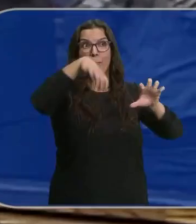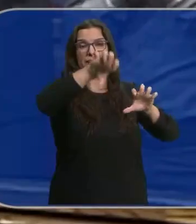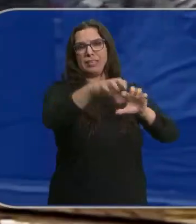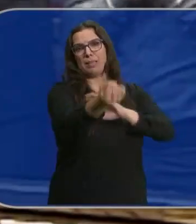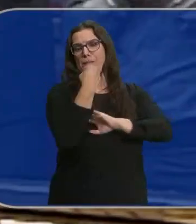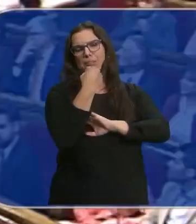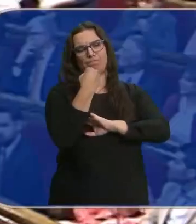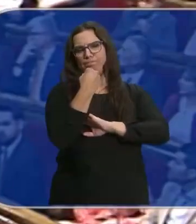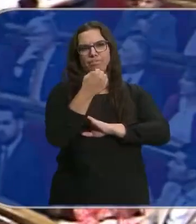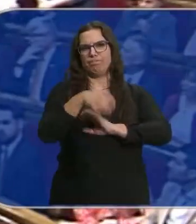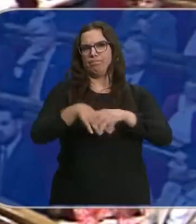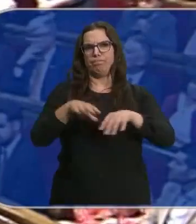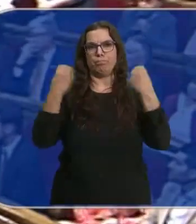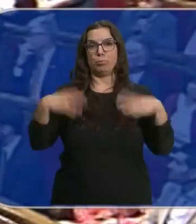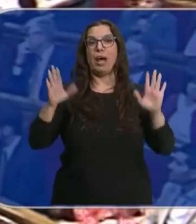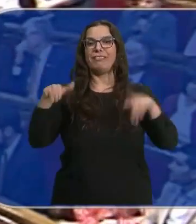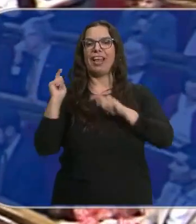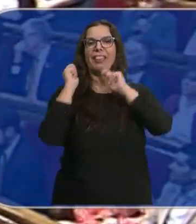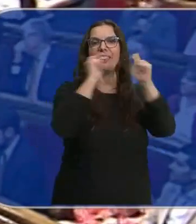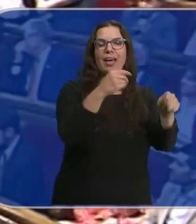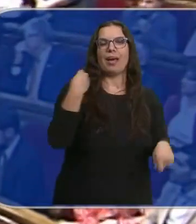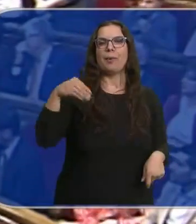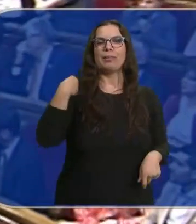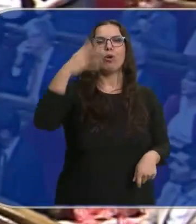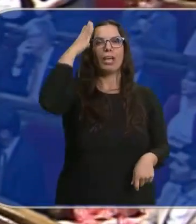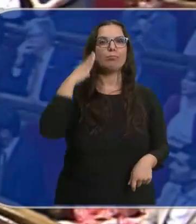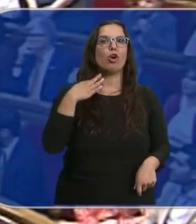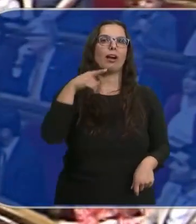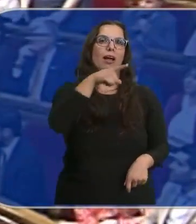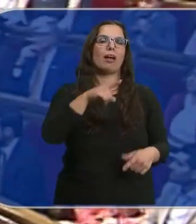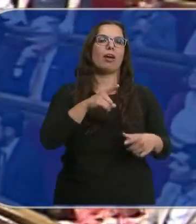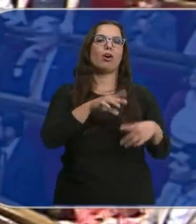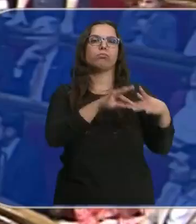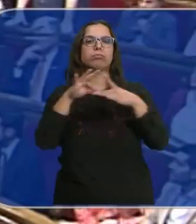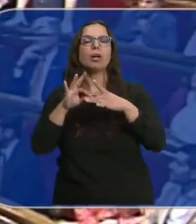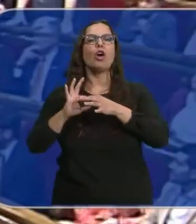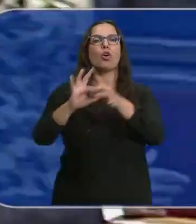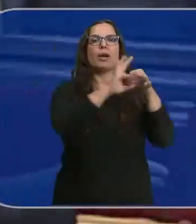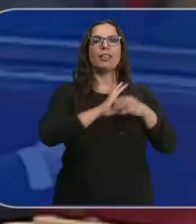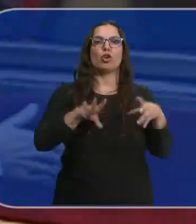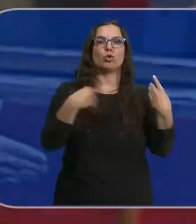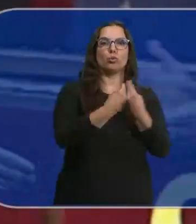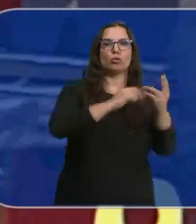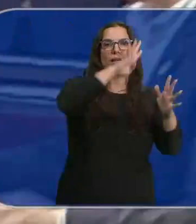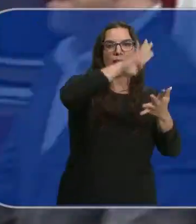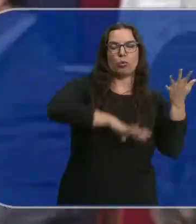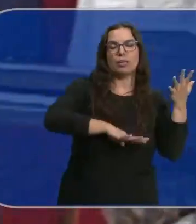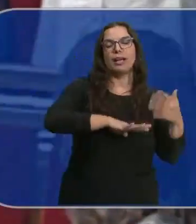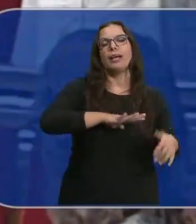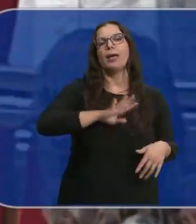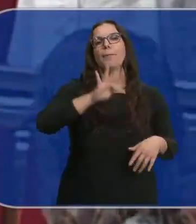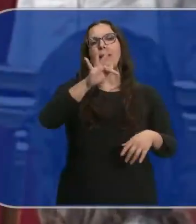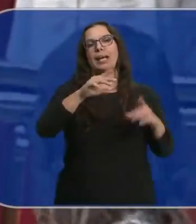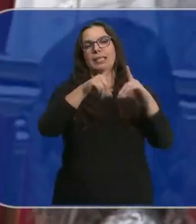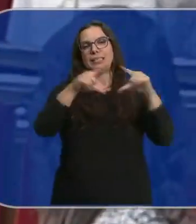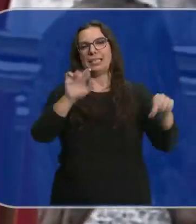independentista. Finalmente fue Quim Torra el que encabezó un gobierno de coalición entre Junts per Catalunya y Esquerra Republicana.